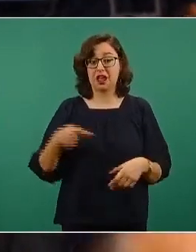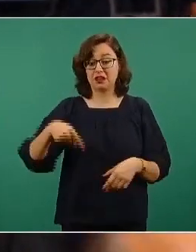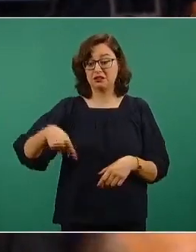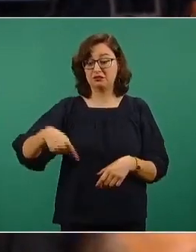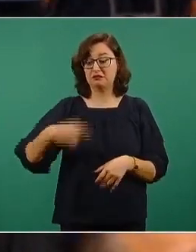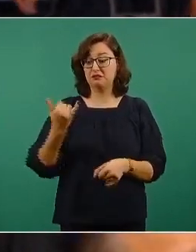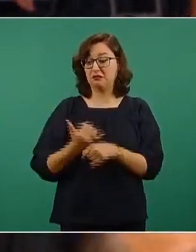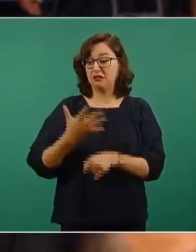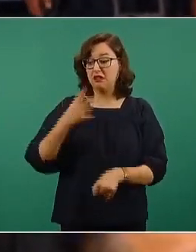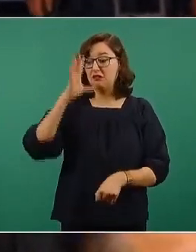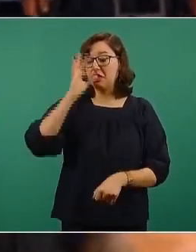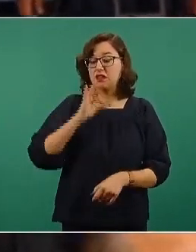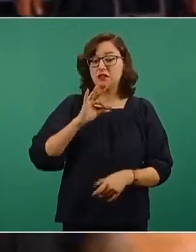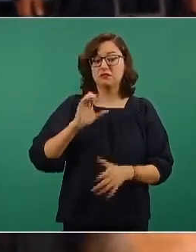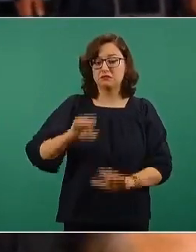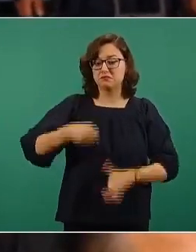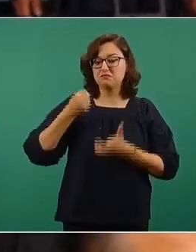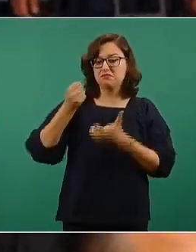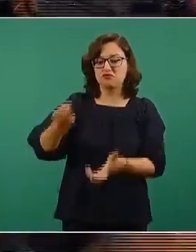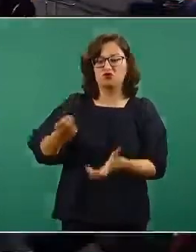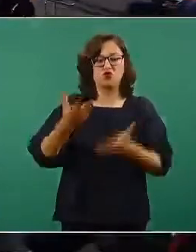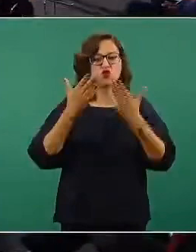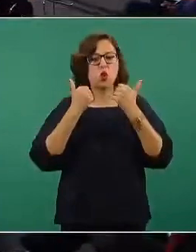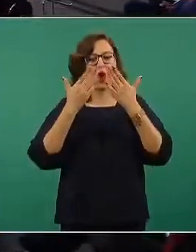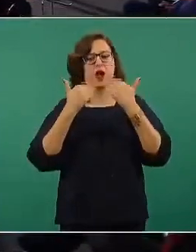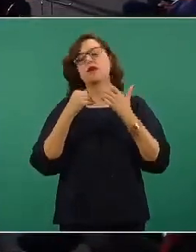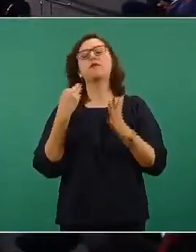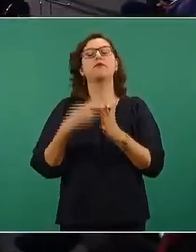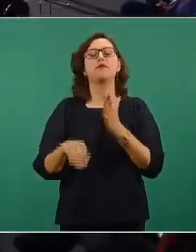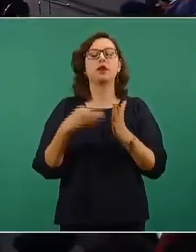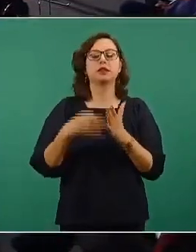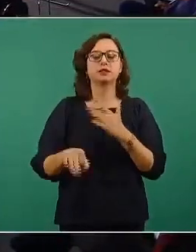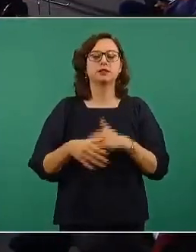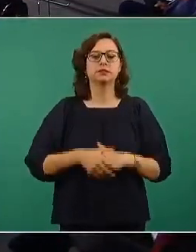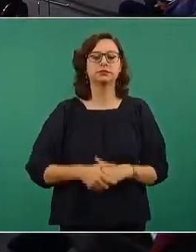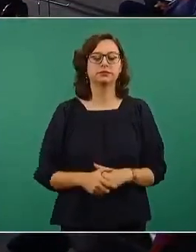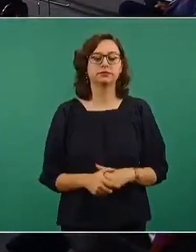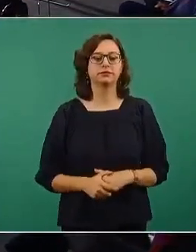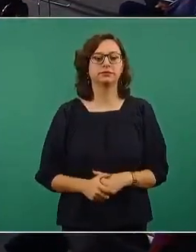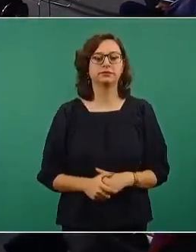los recursos, la falta de ellos. ¿Qué nos puede decir? Bueno, hay una